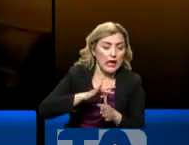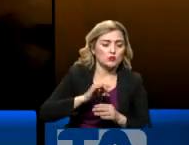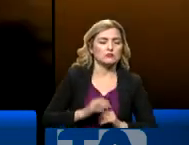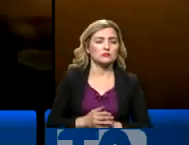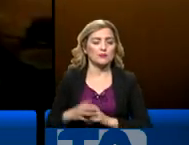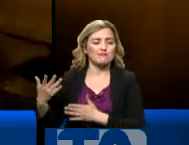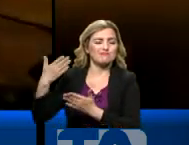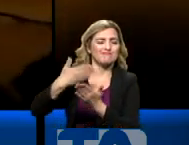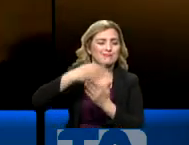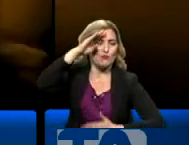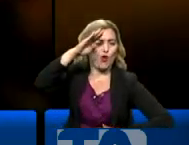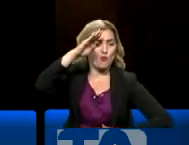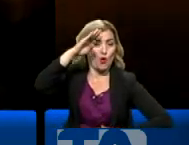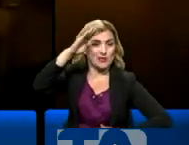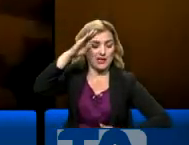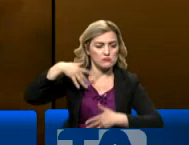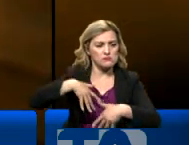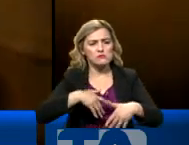gas lacrimógeno cubrió el sector.